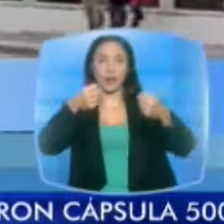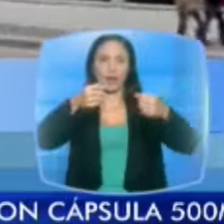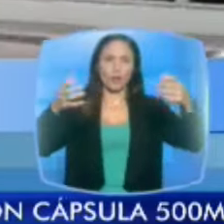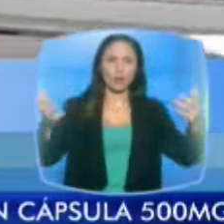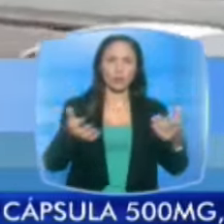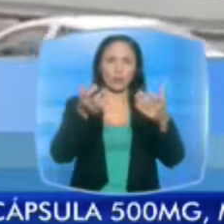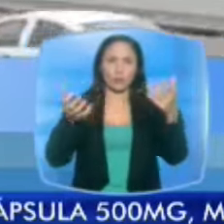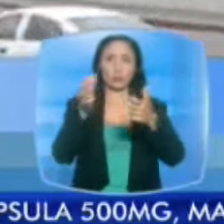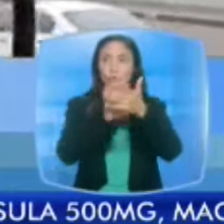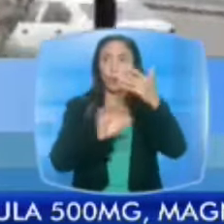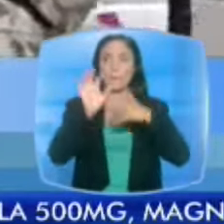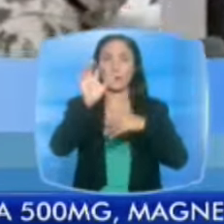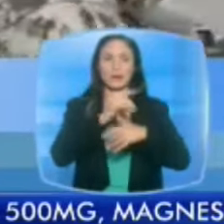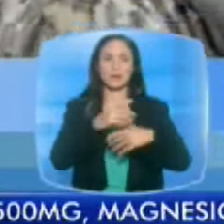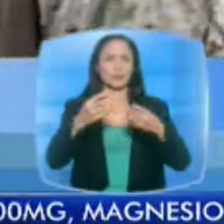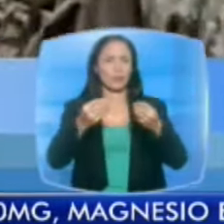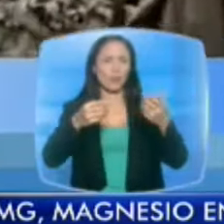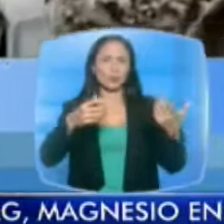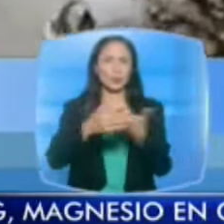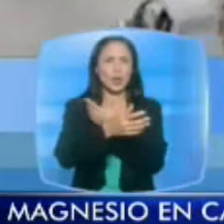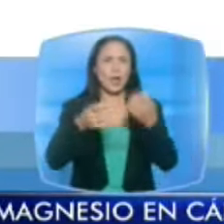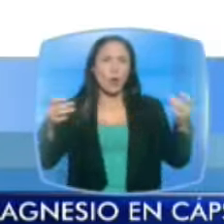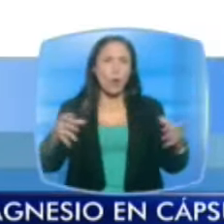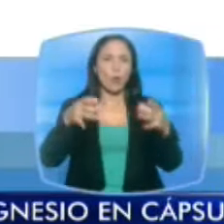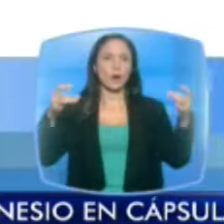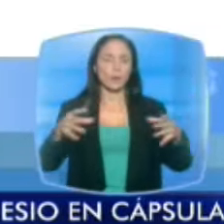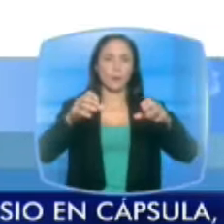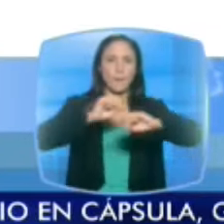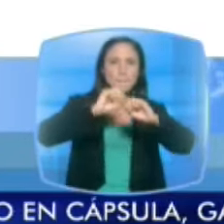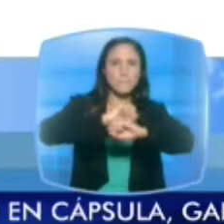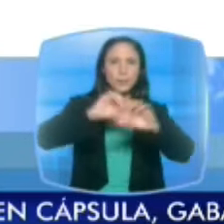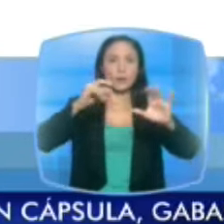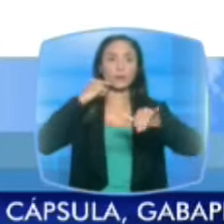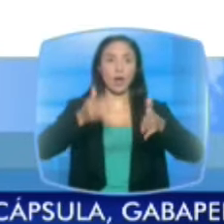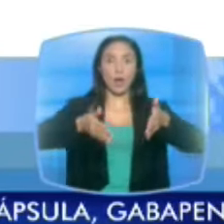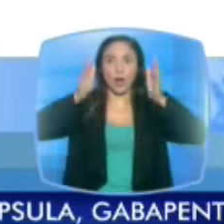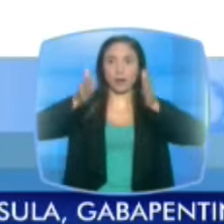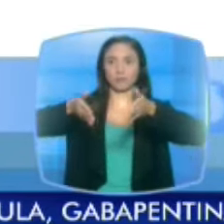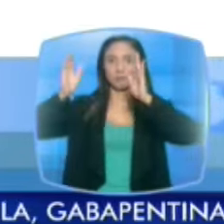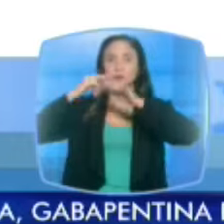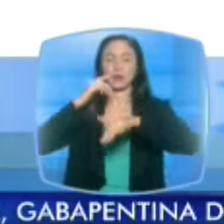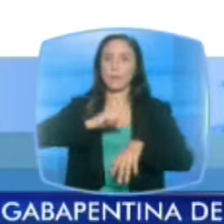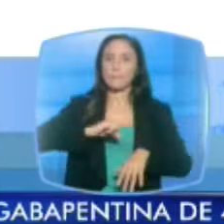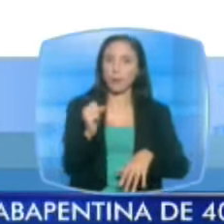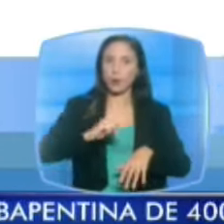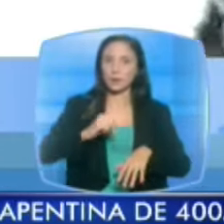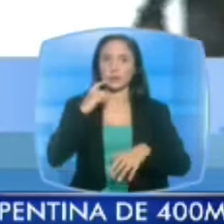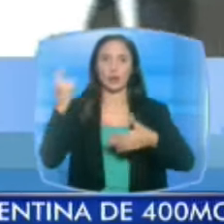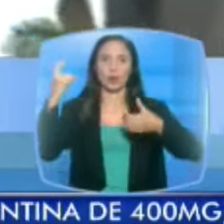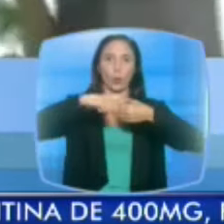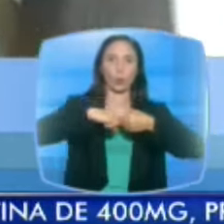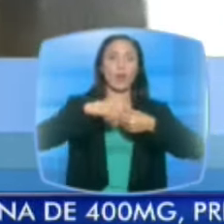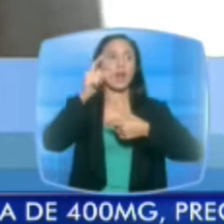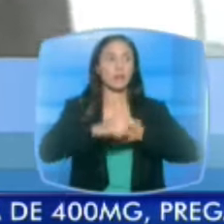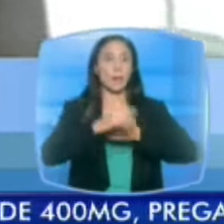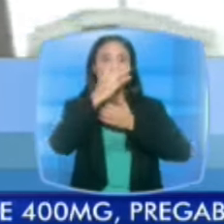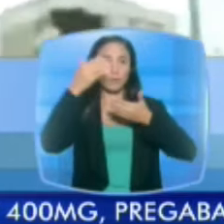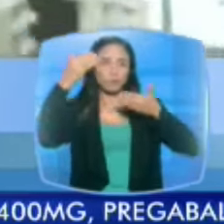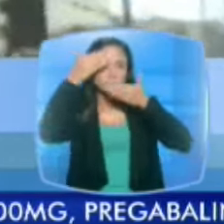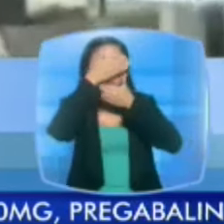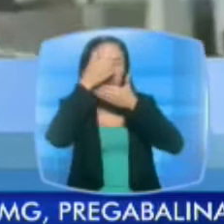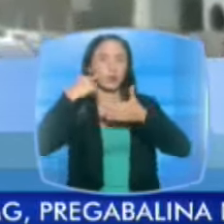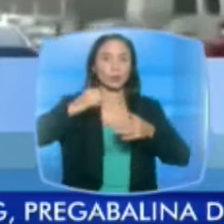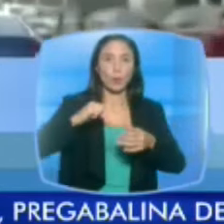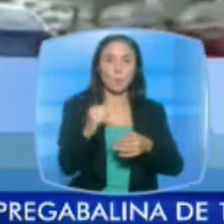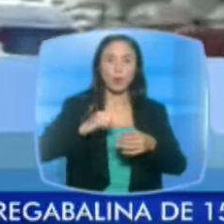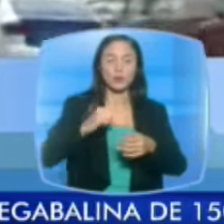del país, hechos vandálicos, explosiones en residencias de funcionarios públicos, secuestro de policías, fuga de reos